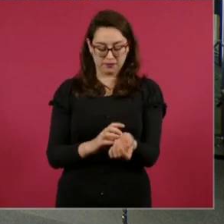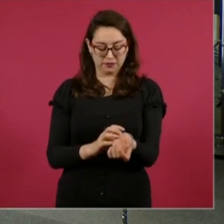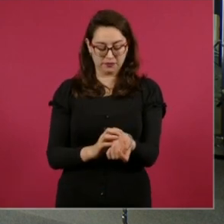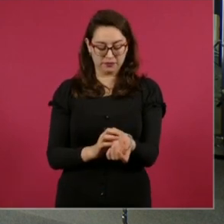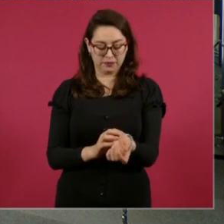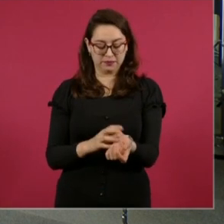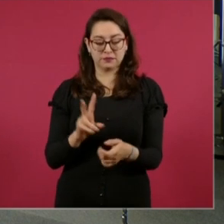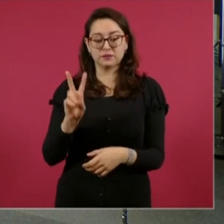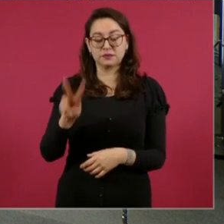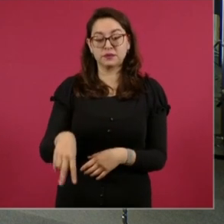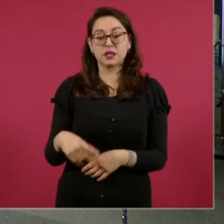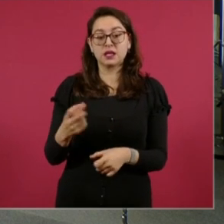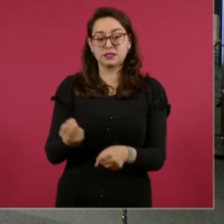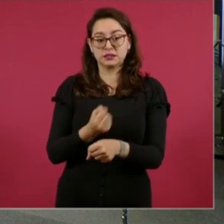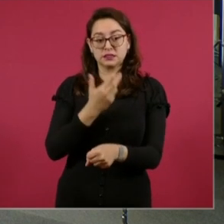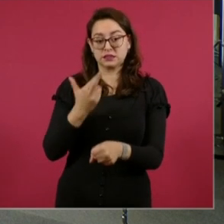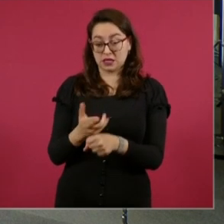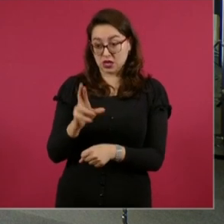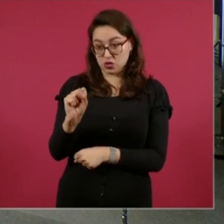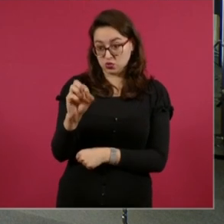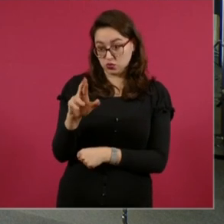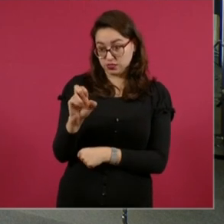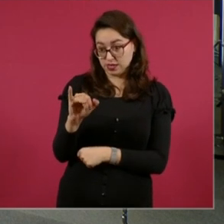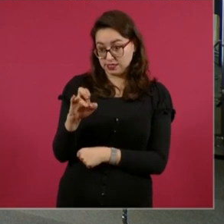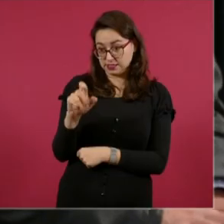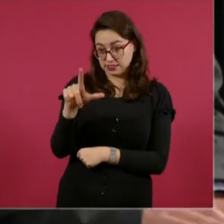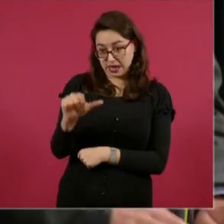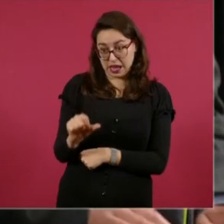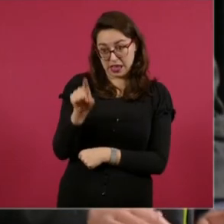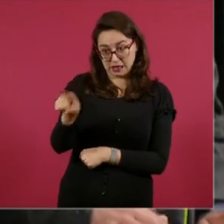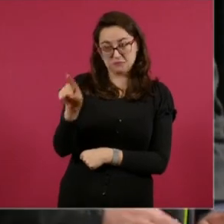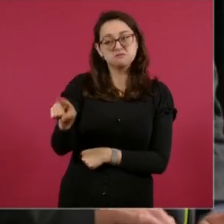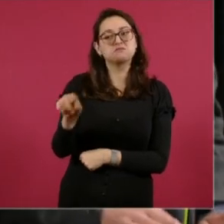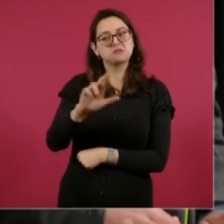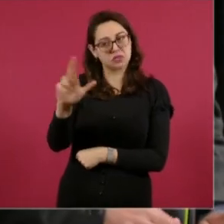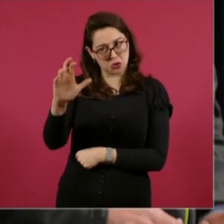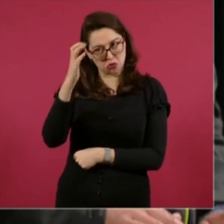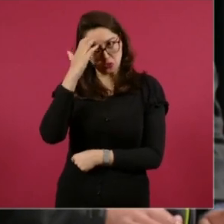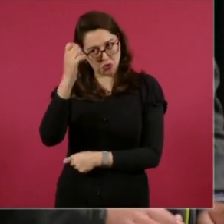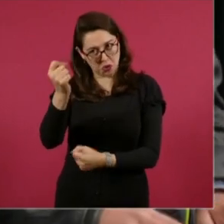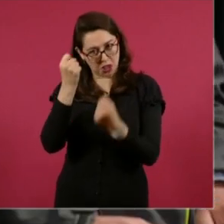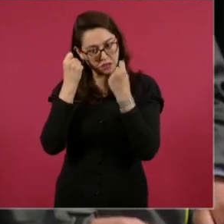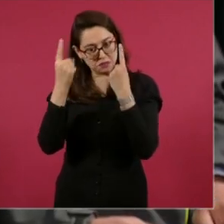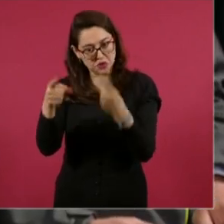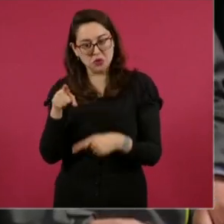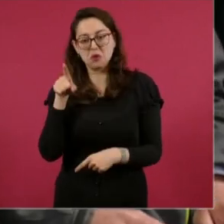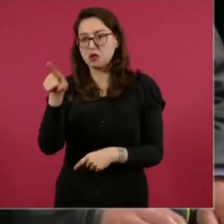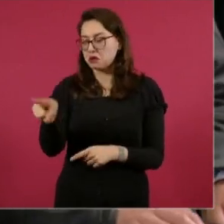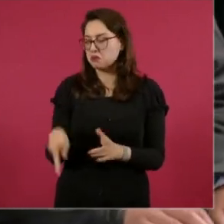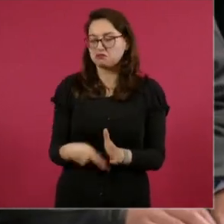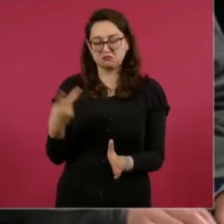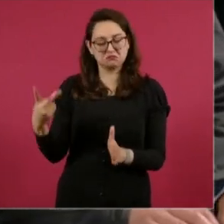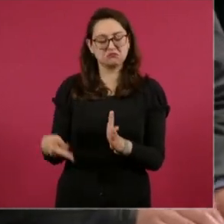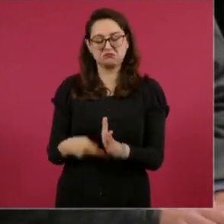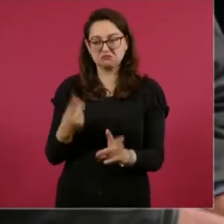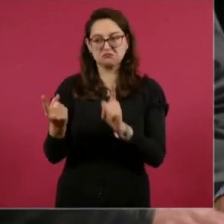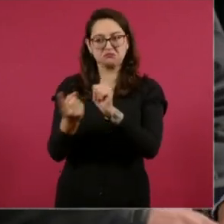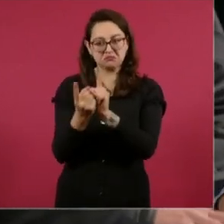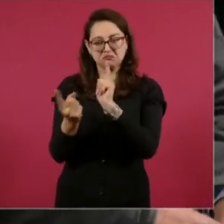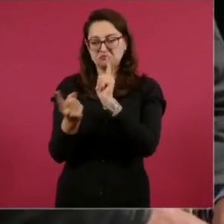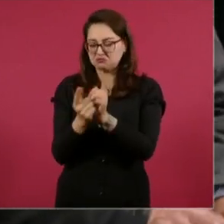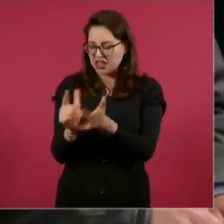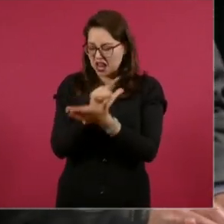también la reconozco, todos los asuntos que nos ha endosado con ella han salido de una